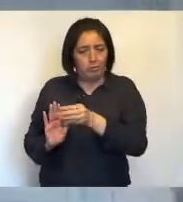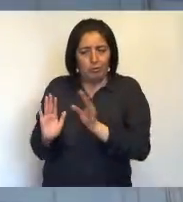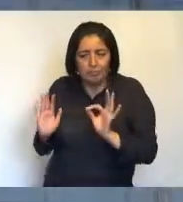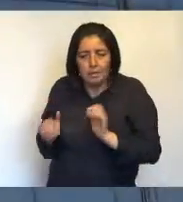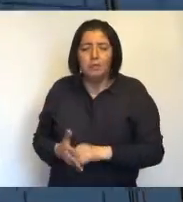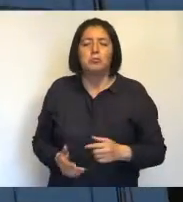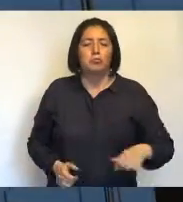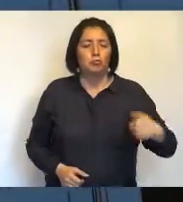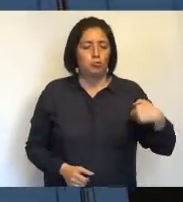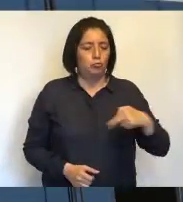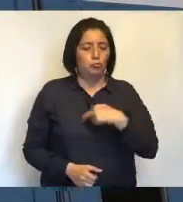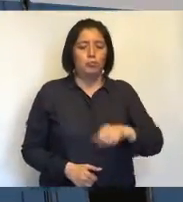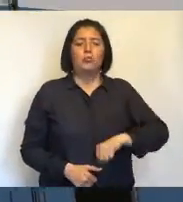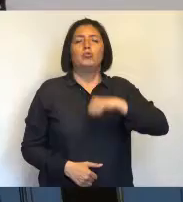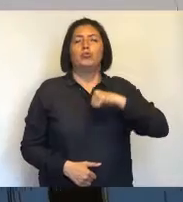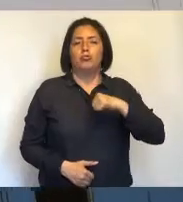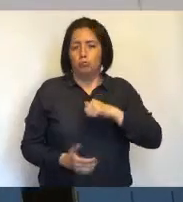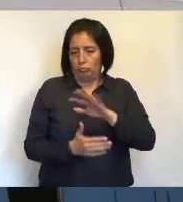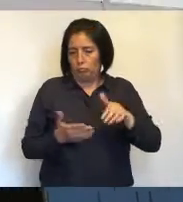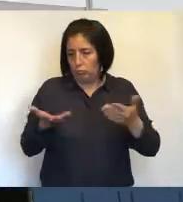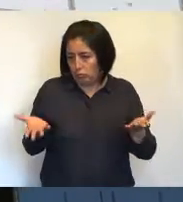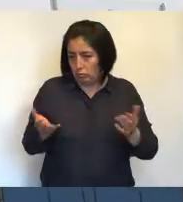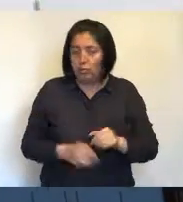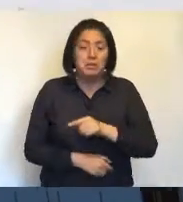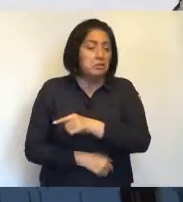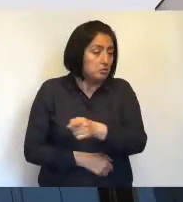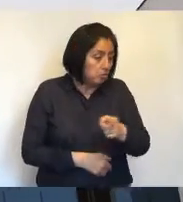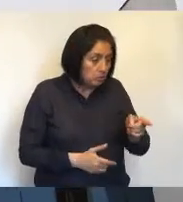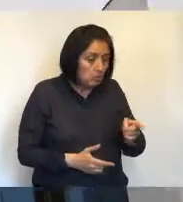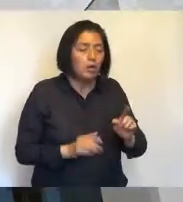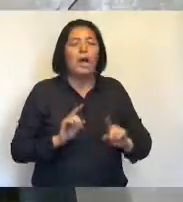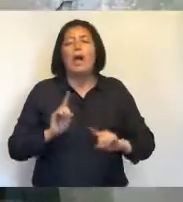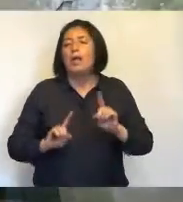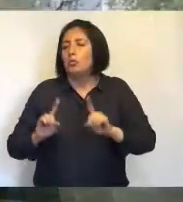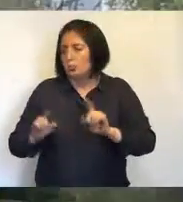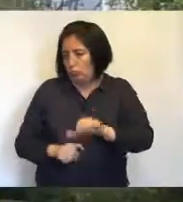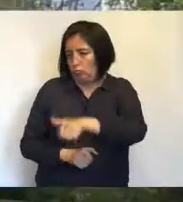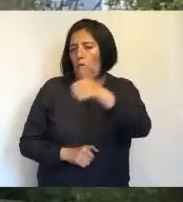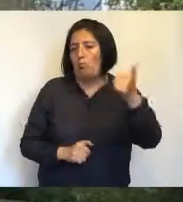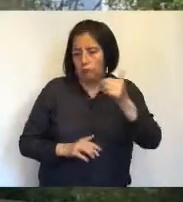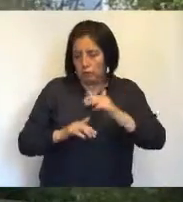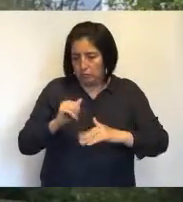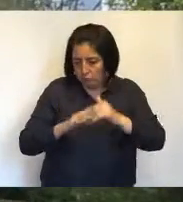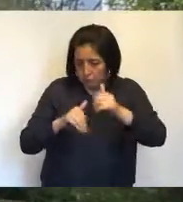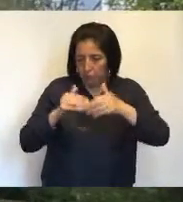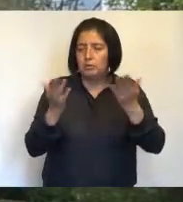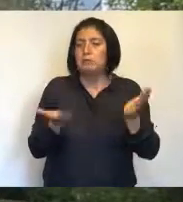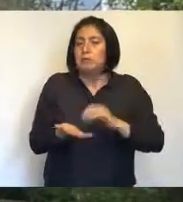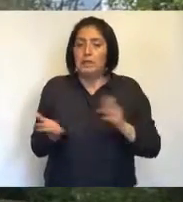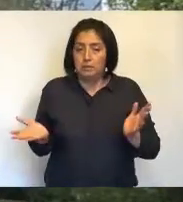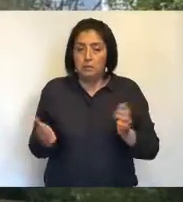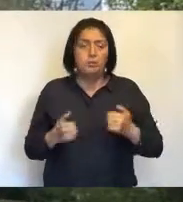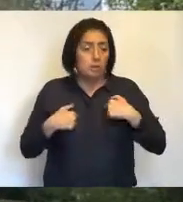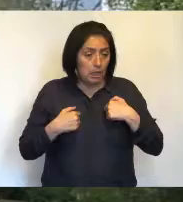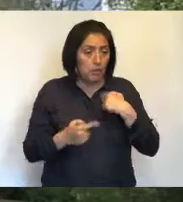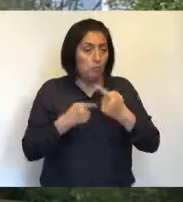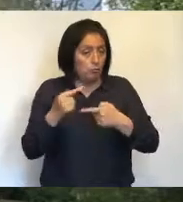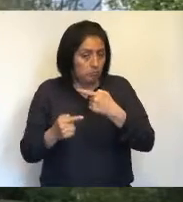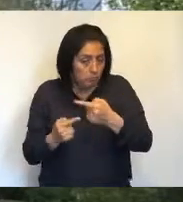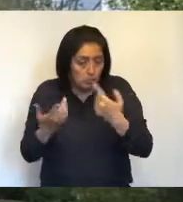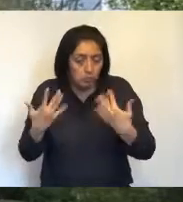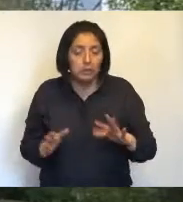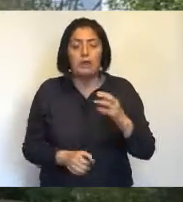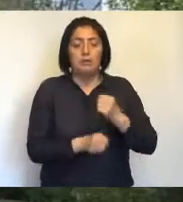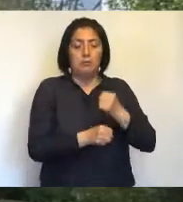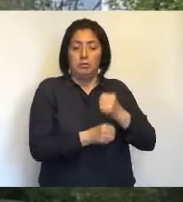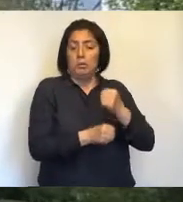La verdad que nos sentimos muy orgullosos por todo eso. Y así como esto, algunas otras obras más. Desde ya les comento